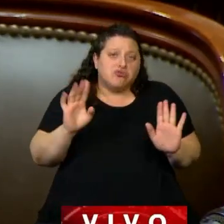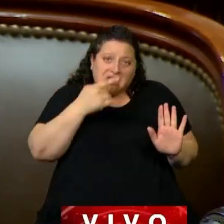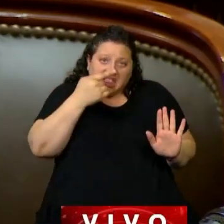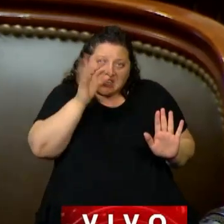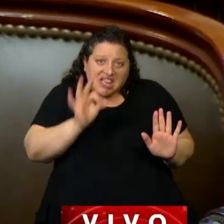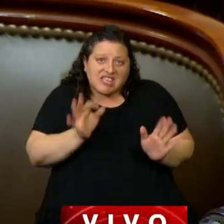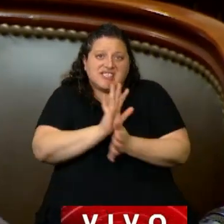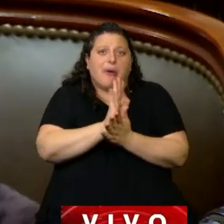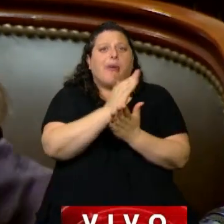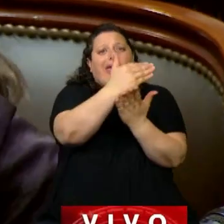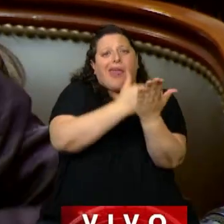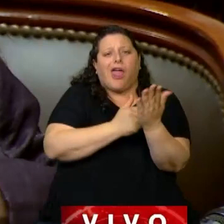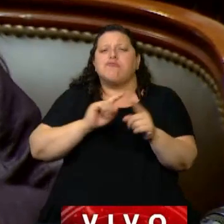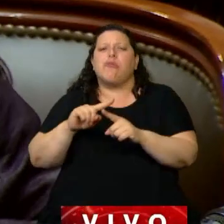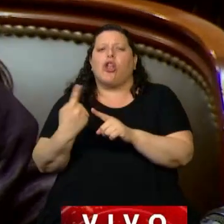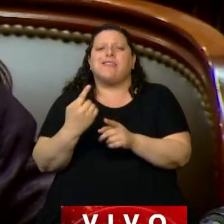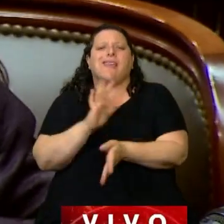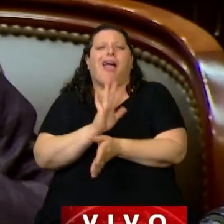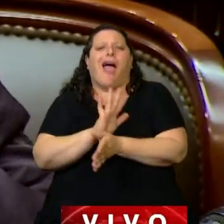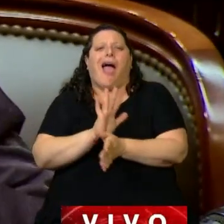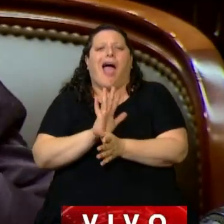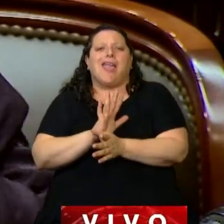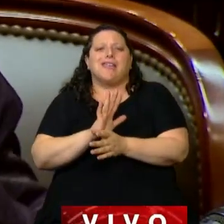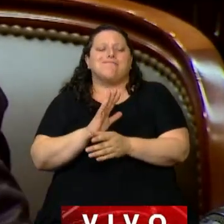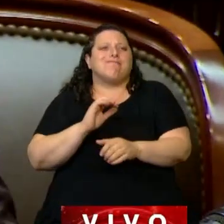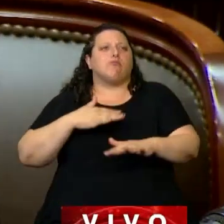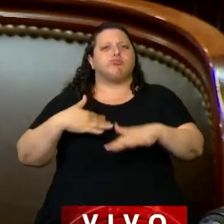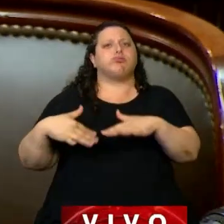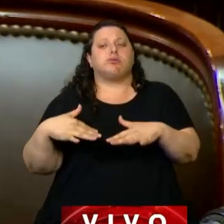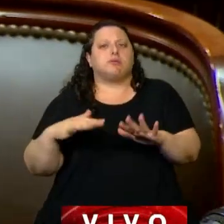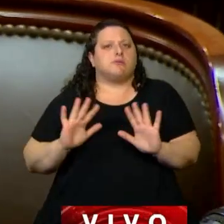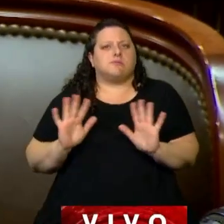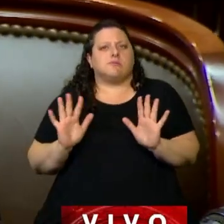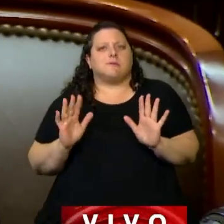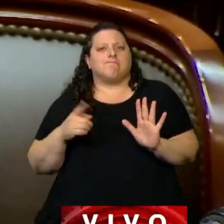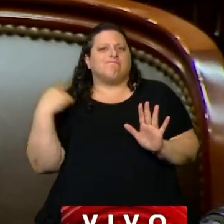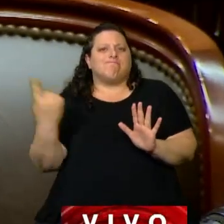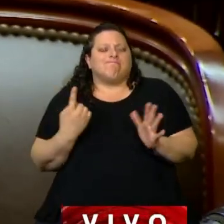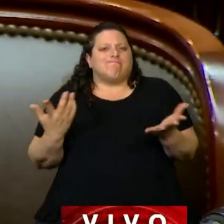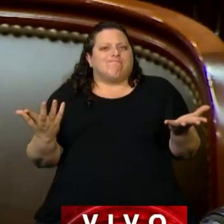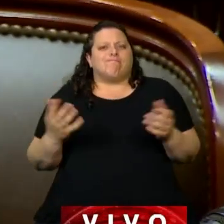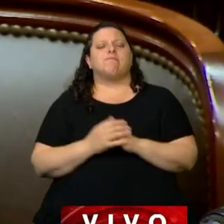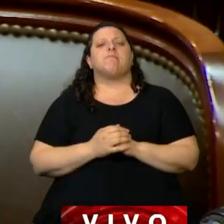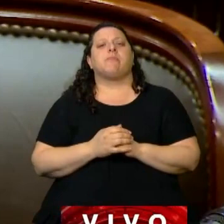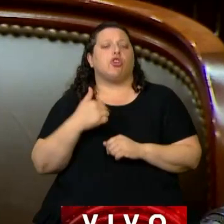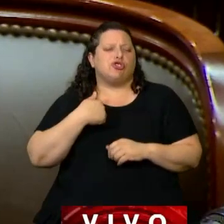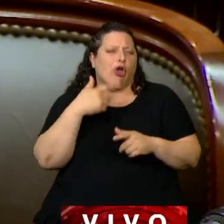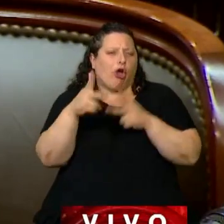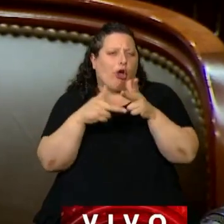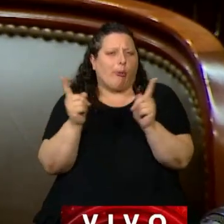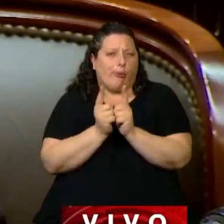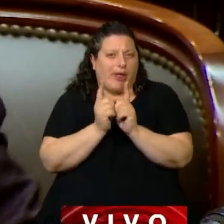de la política de la impotencia y la pontificación de este Congreso Nacional yo voy a ser muy breve pero este Parece que fue